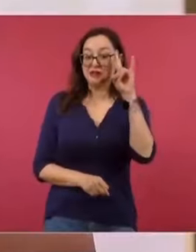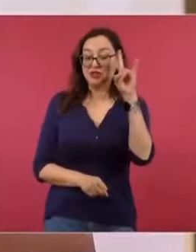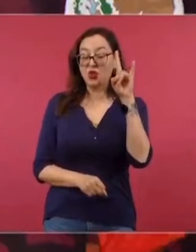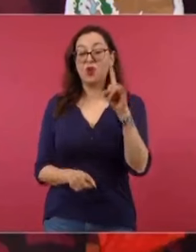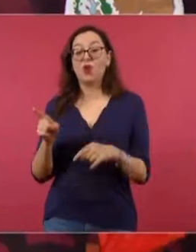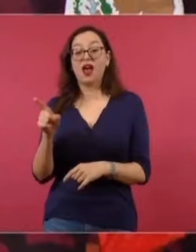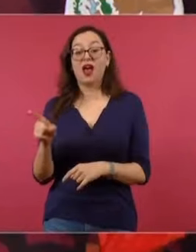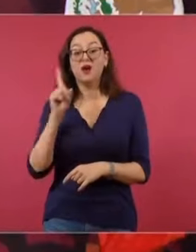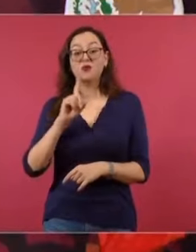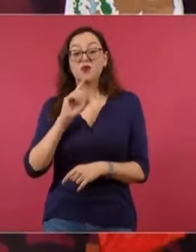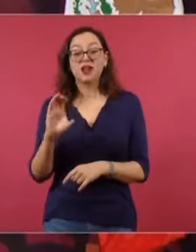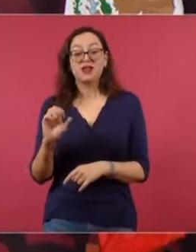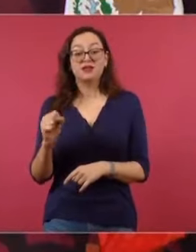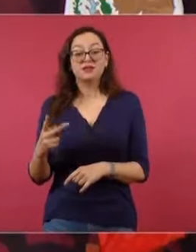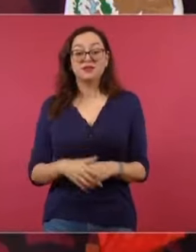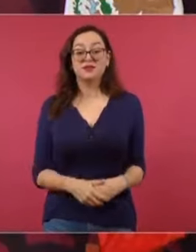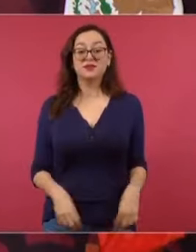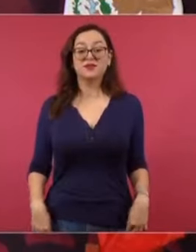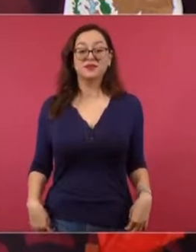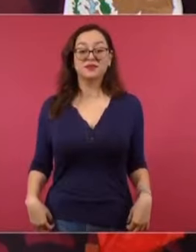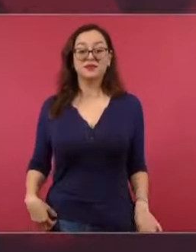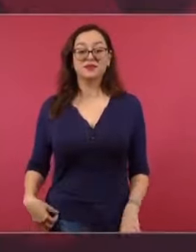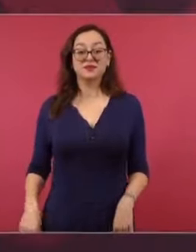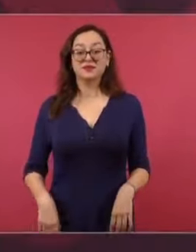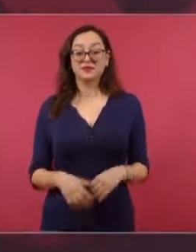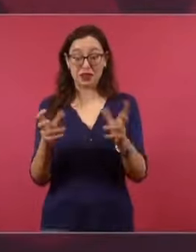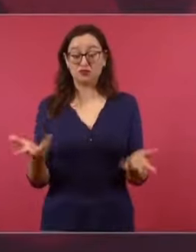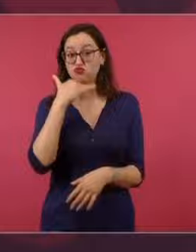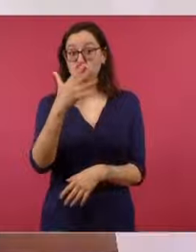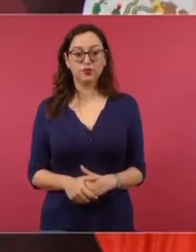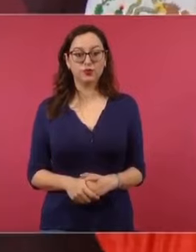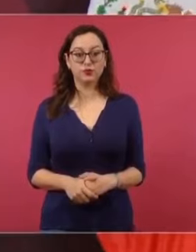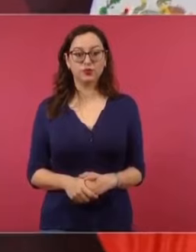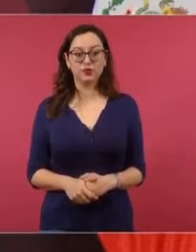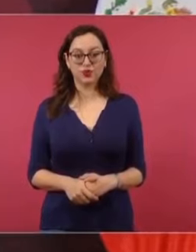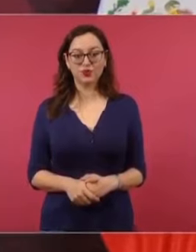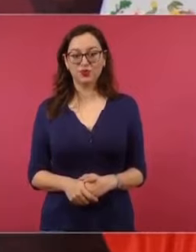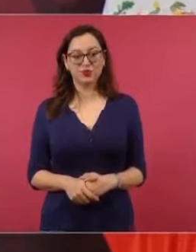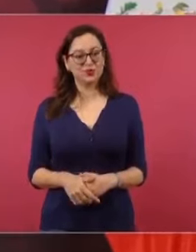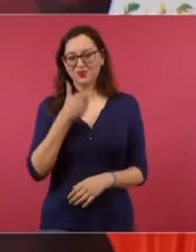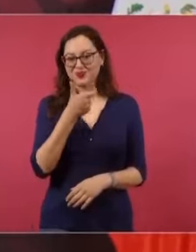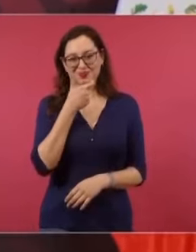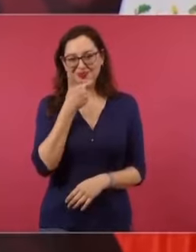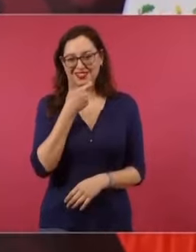Claudia. No, van a ver. Todavía está mejor. Mira.